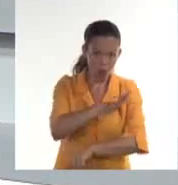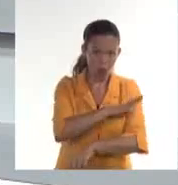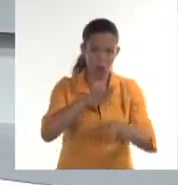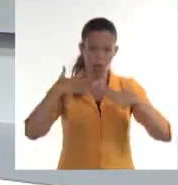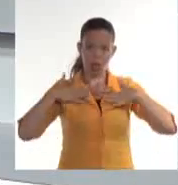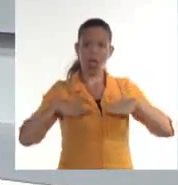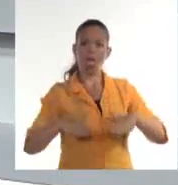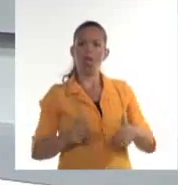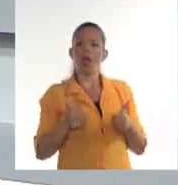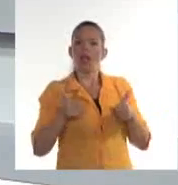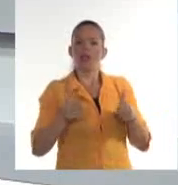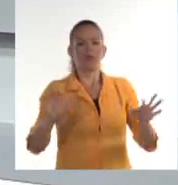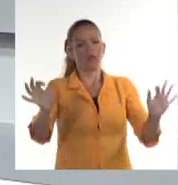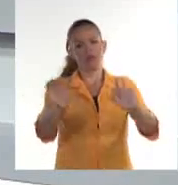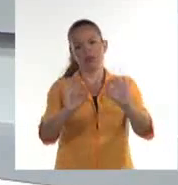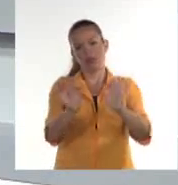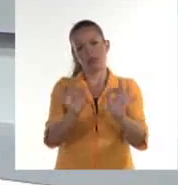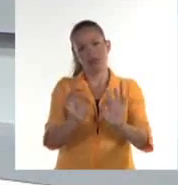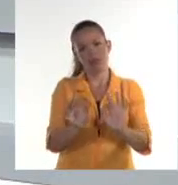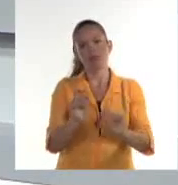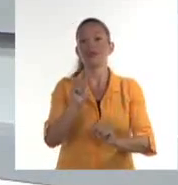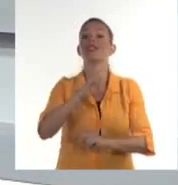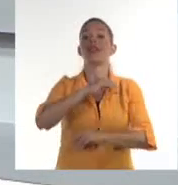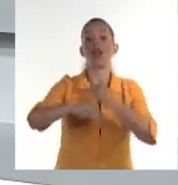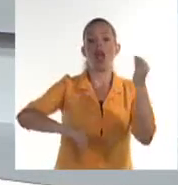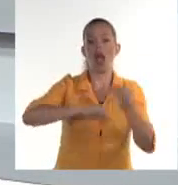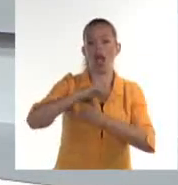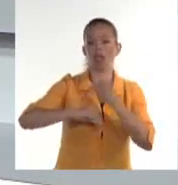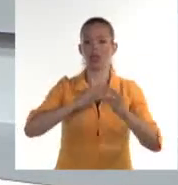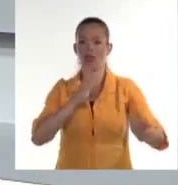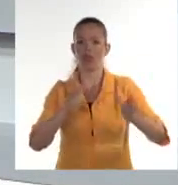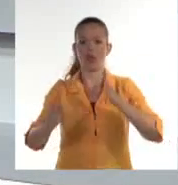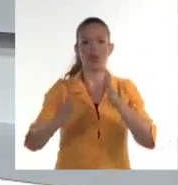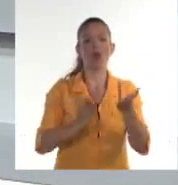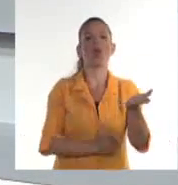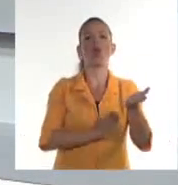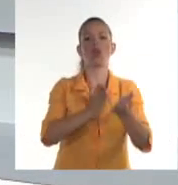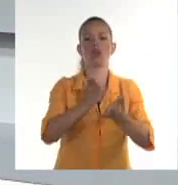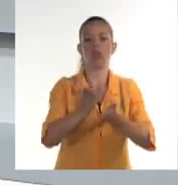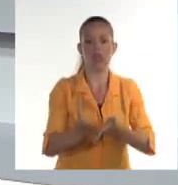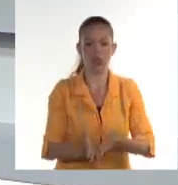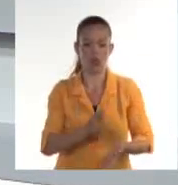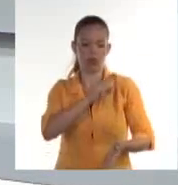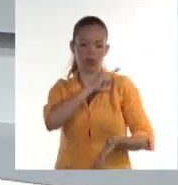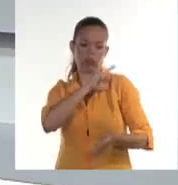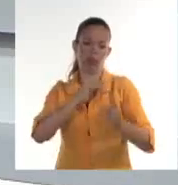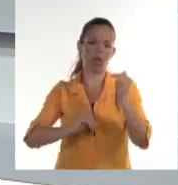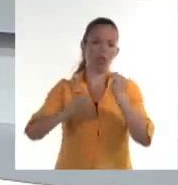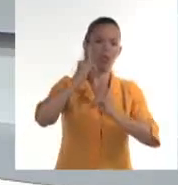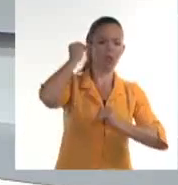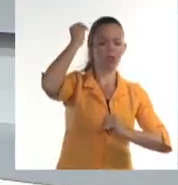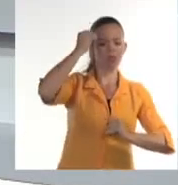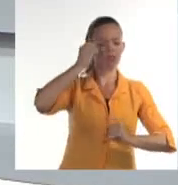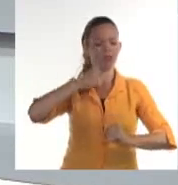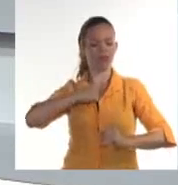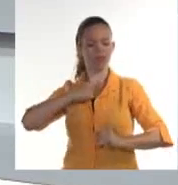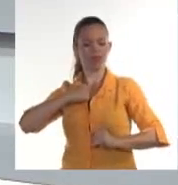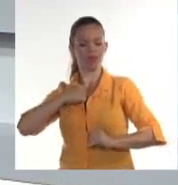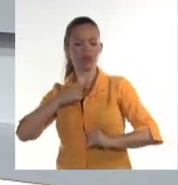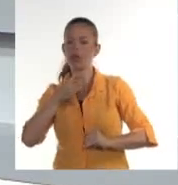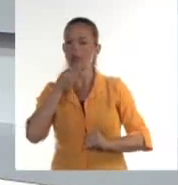estado permanente entre tanta élite política que solo piensa en sus negocios particulares y poco en gobernar para la